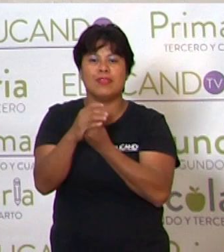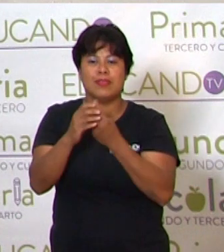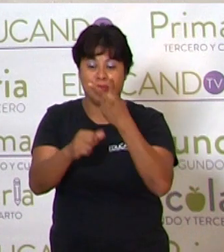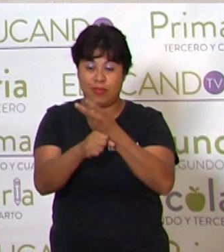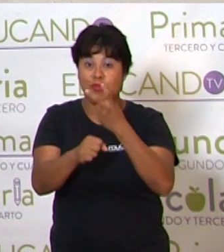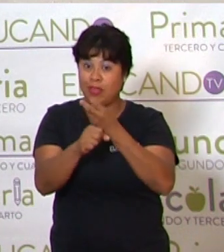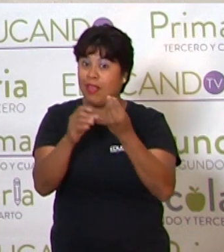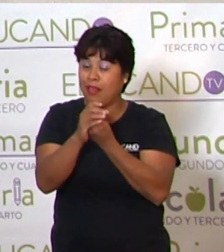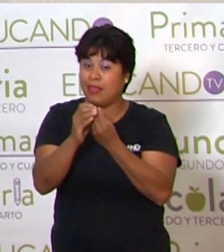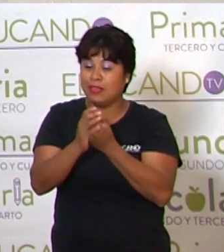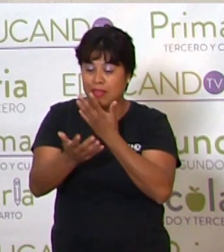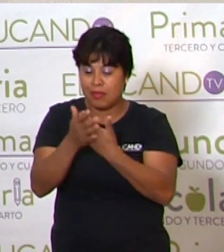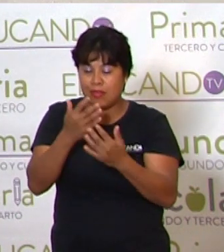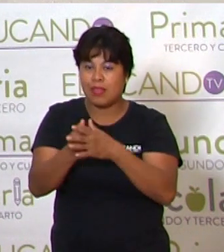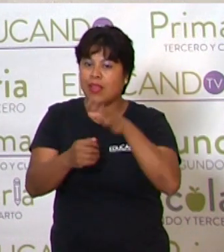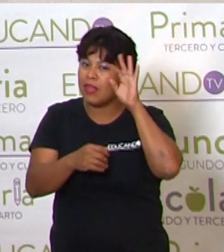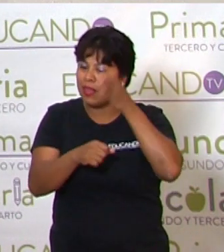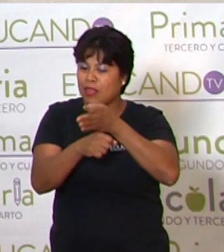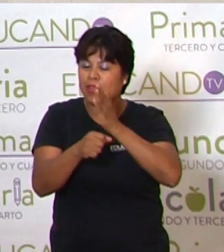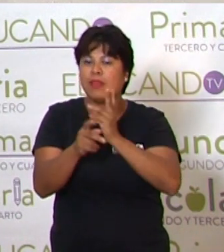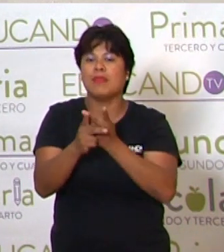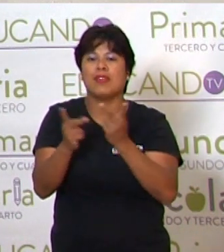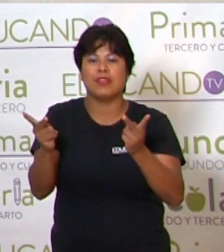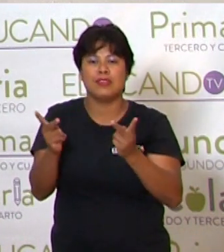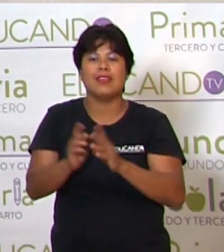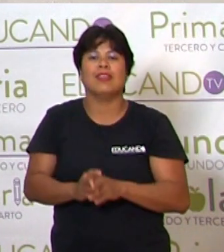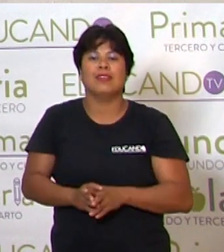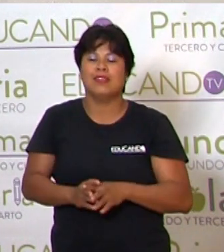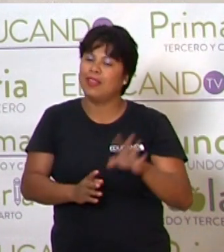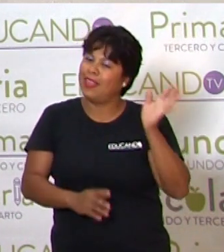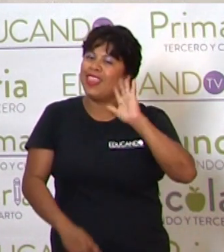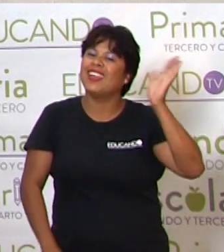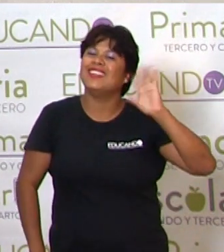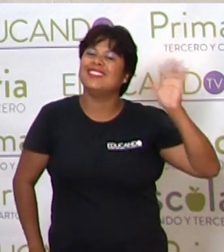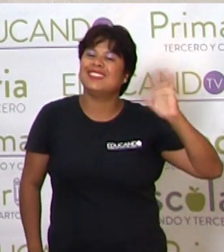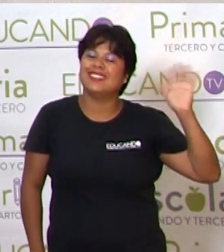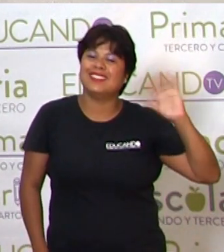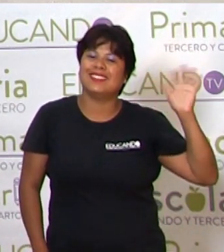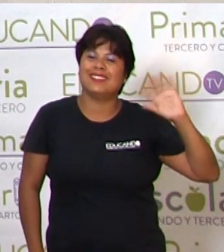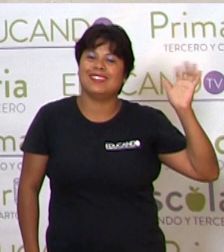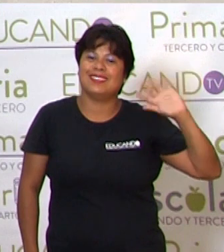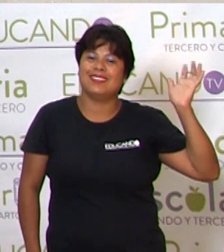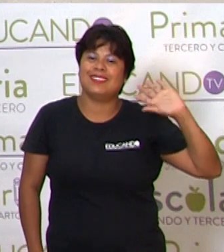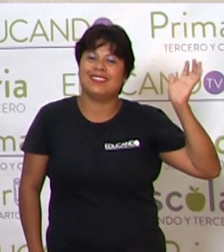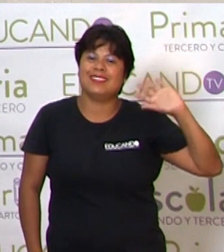en la segunda sesión de elaborar caricaturas periodísticas. Hasta pronto.